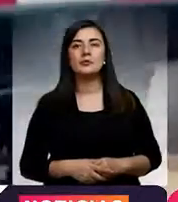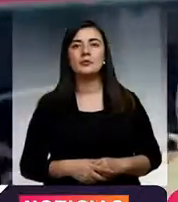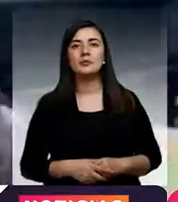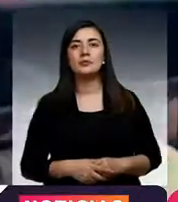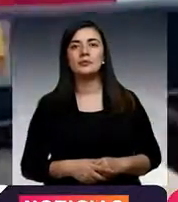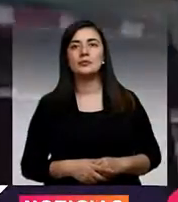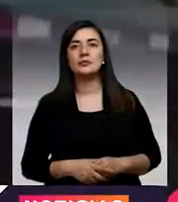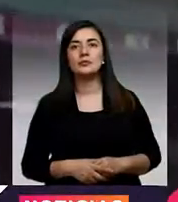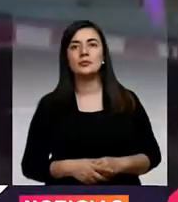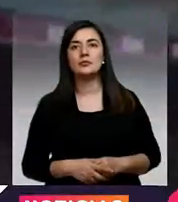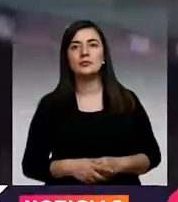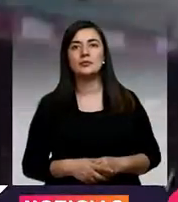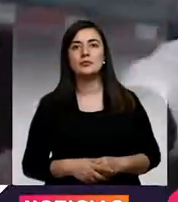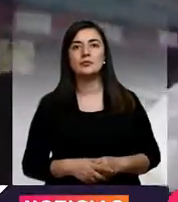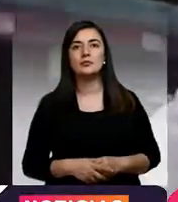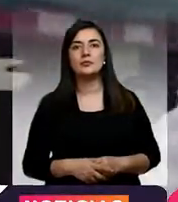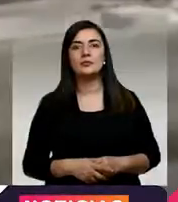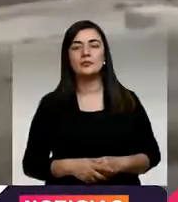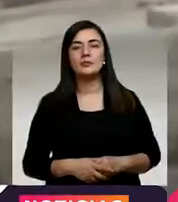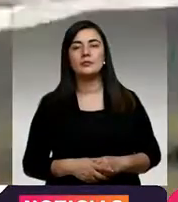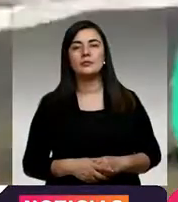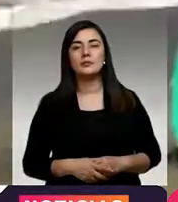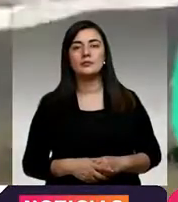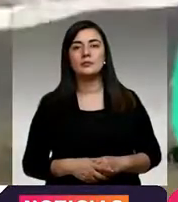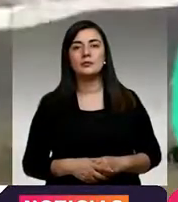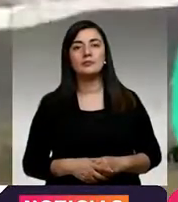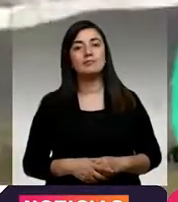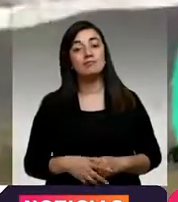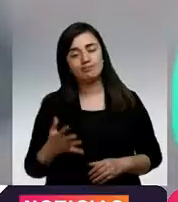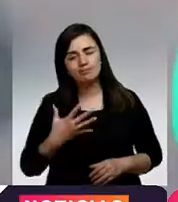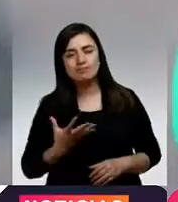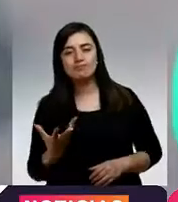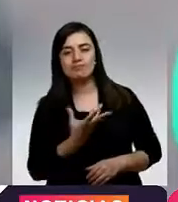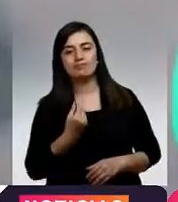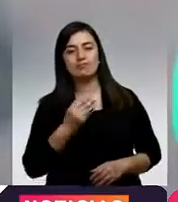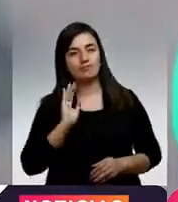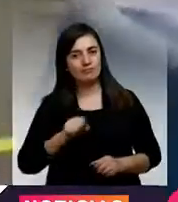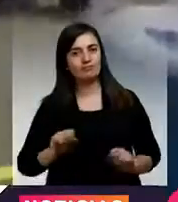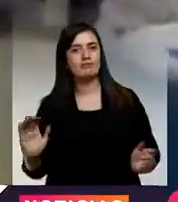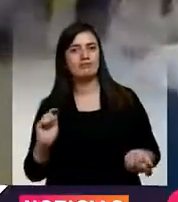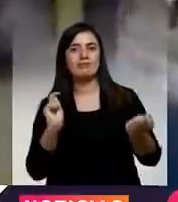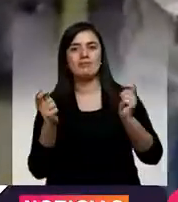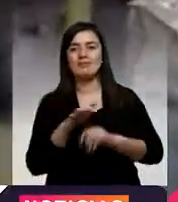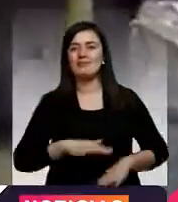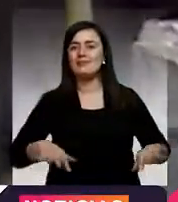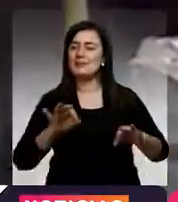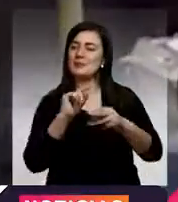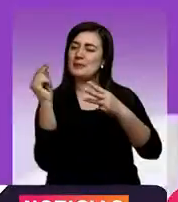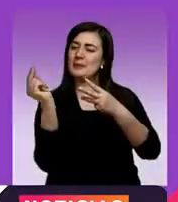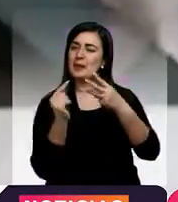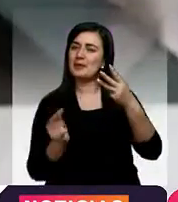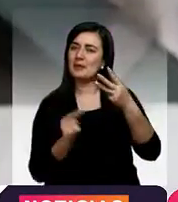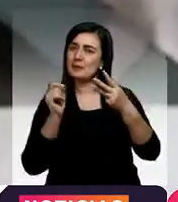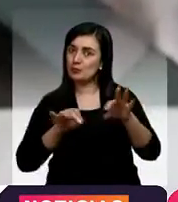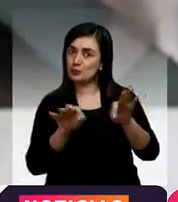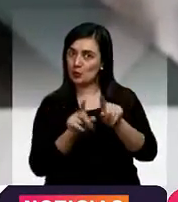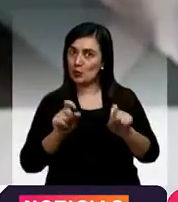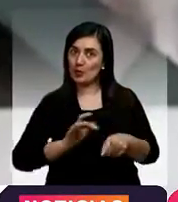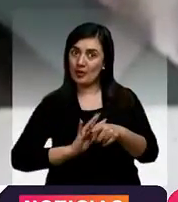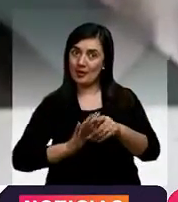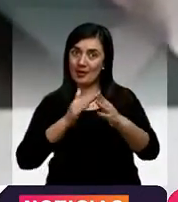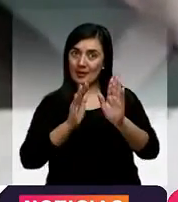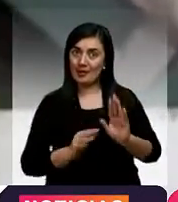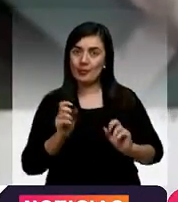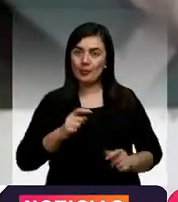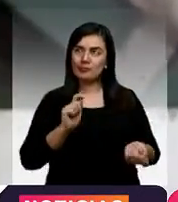una misión por el planeta. Vamos a cambiar nos recuerda tres simples hábitos que podemos seguir en casa en este ejercicio de